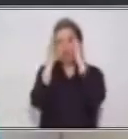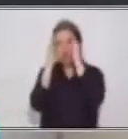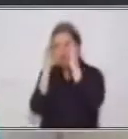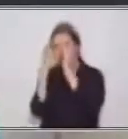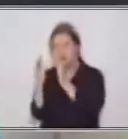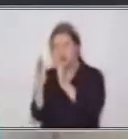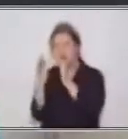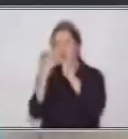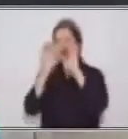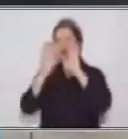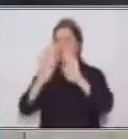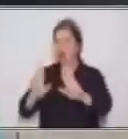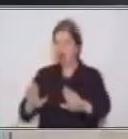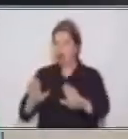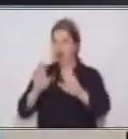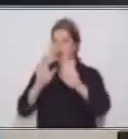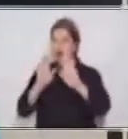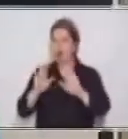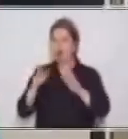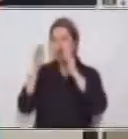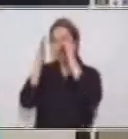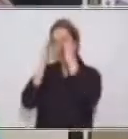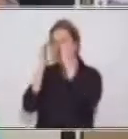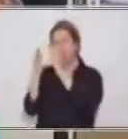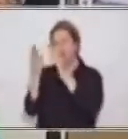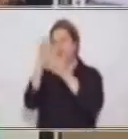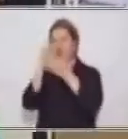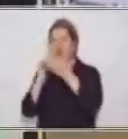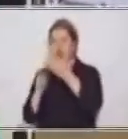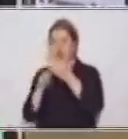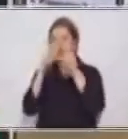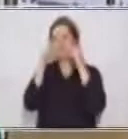despacio, tranquilos, y que los leamos muy bien.